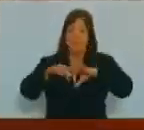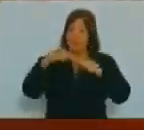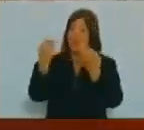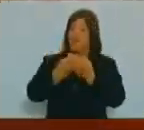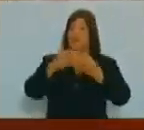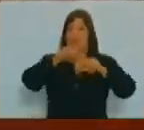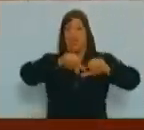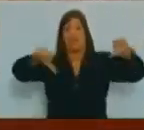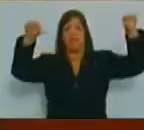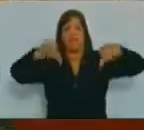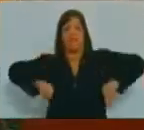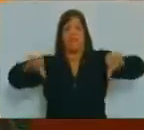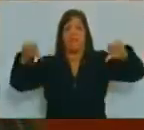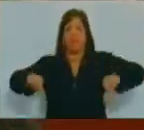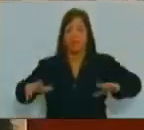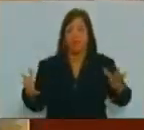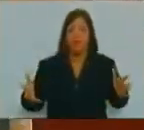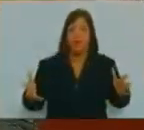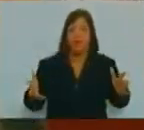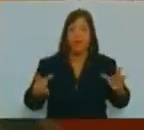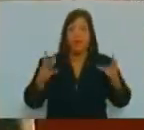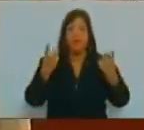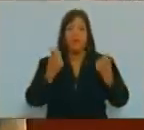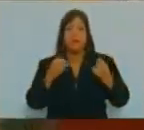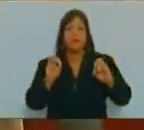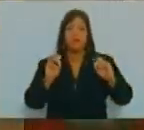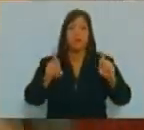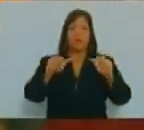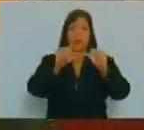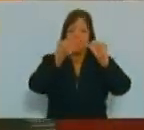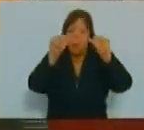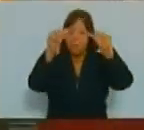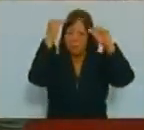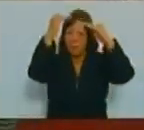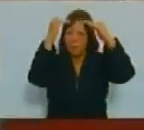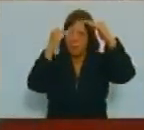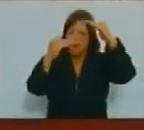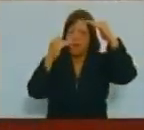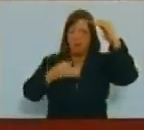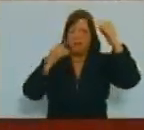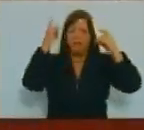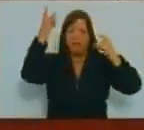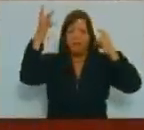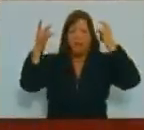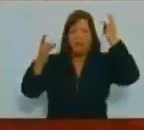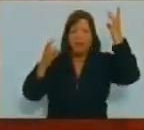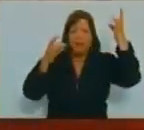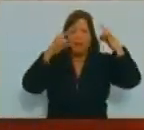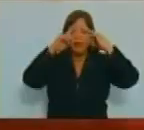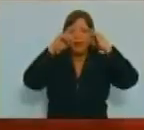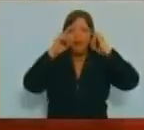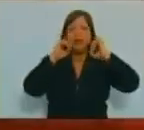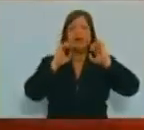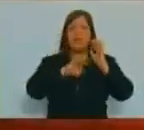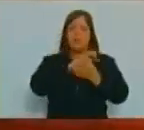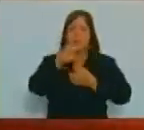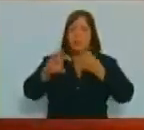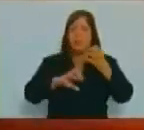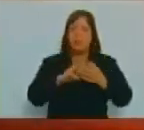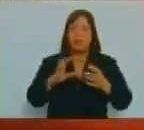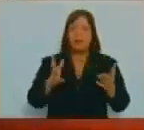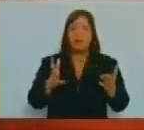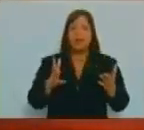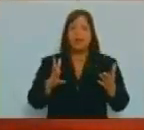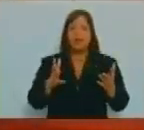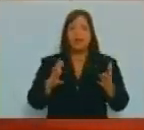disfuncional la falta de oportunidades una cantidad de cosas que se suman y de repente